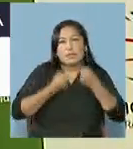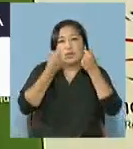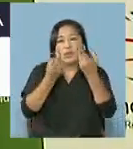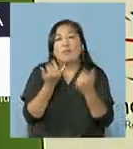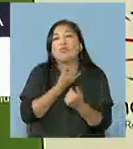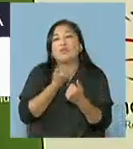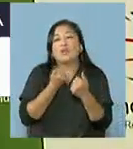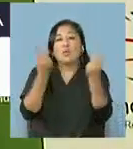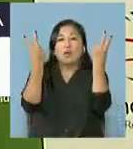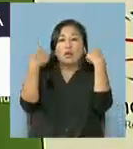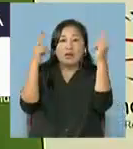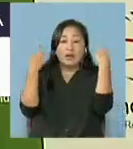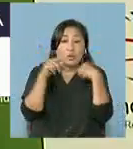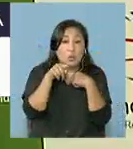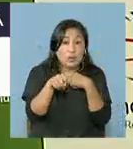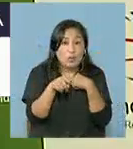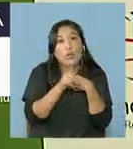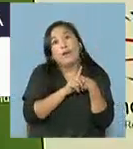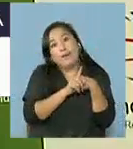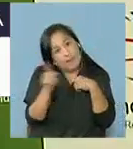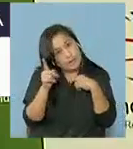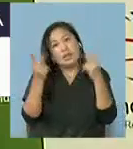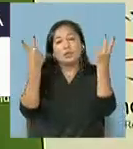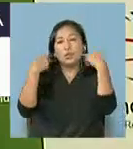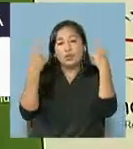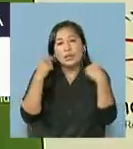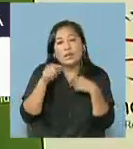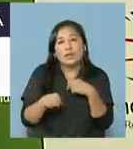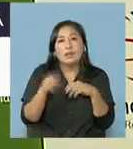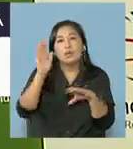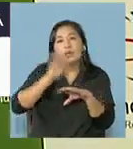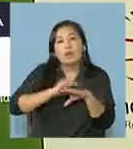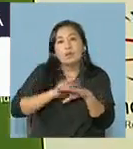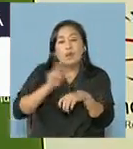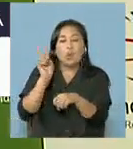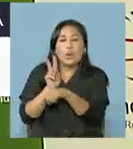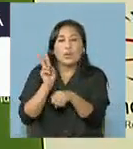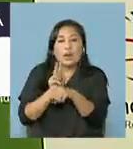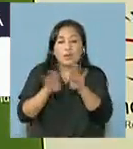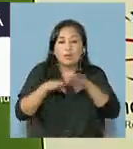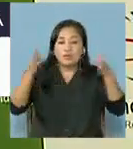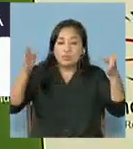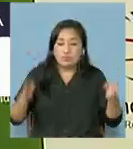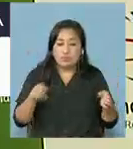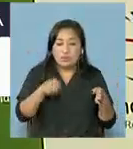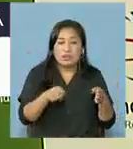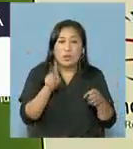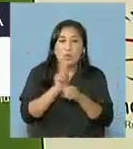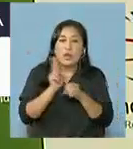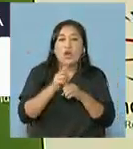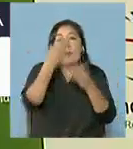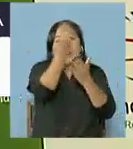Turismo, ya que Turismo, a través del área de patrimonio, es quien tiene que velar por el tema del altar, como te digo, bueno, y el tema de los